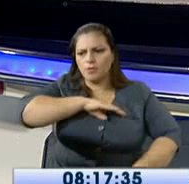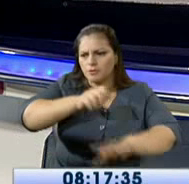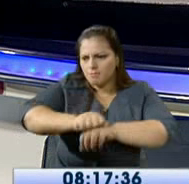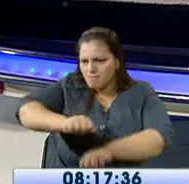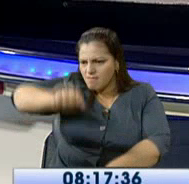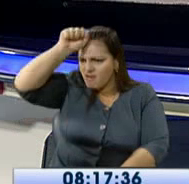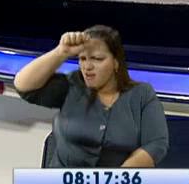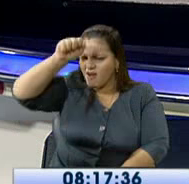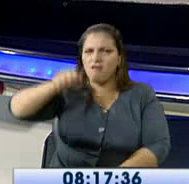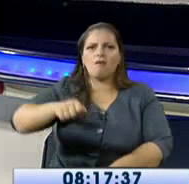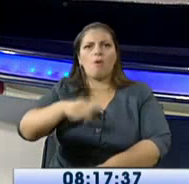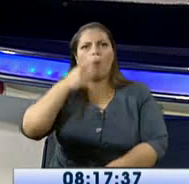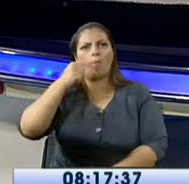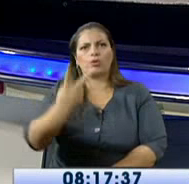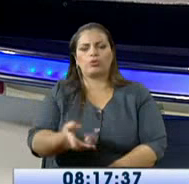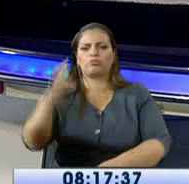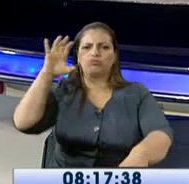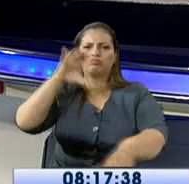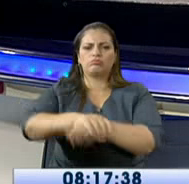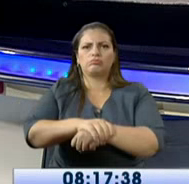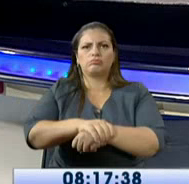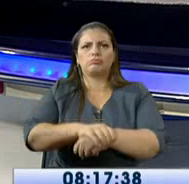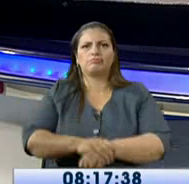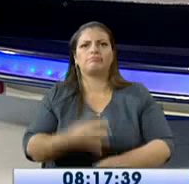las ofertaban a clientes.